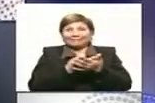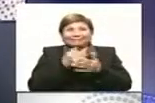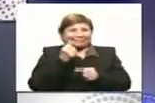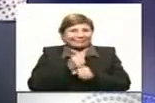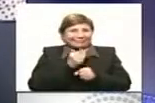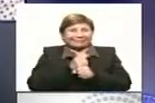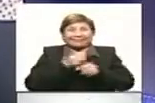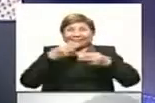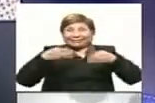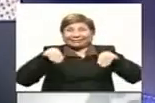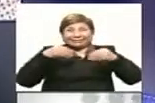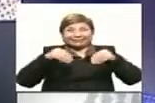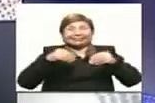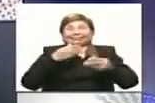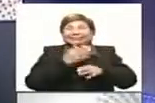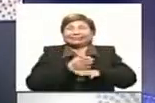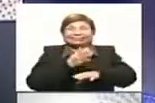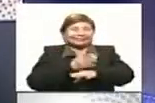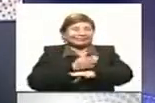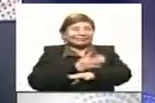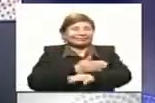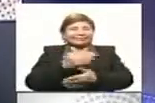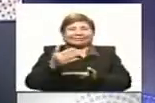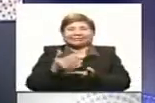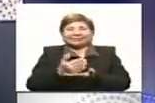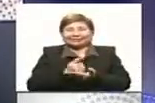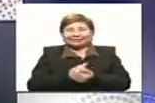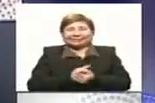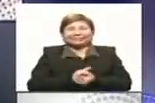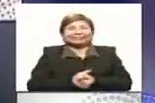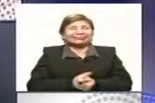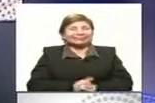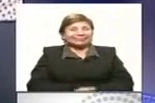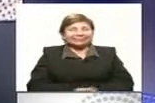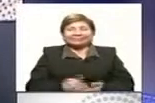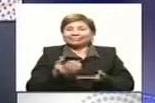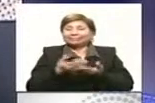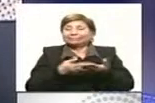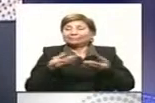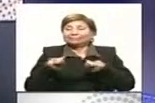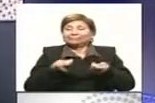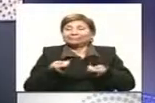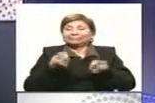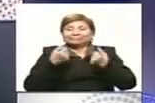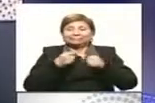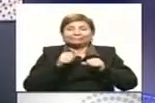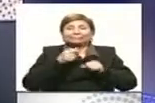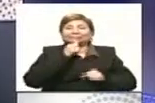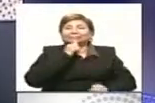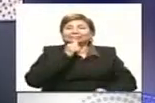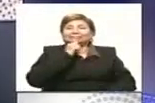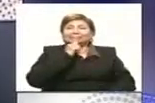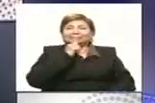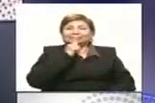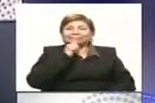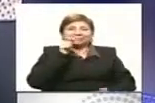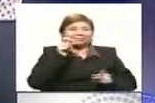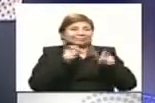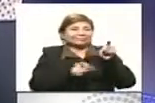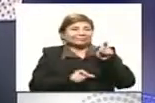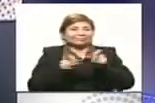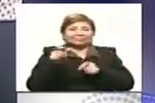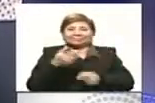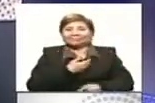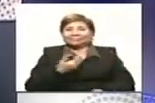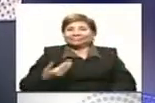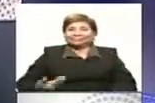los mercados, también mejorar la recaudación de los ingresos fiscales y reactivar la inversión privada y pública.